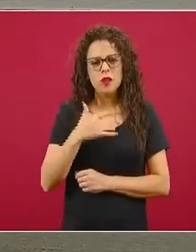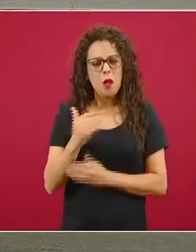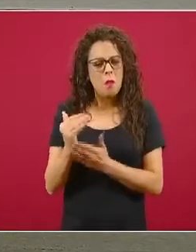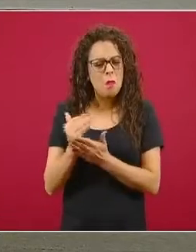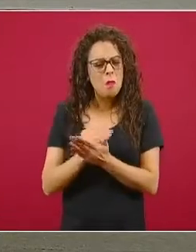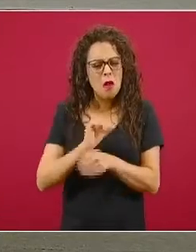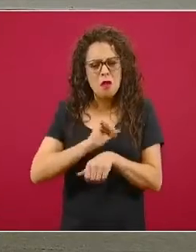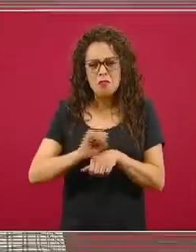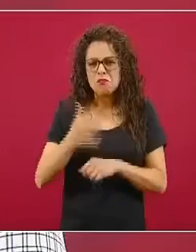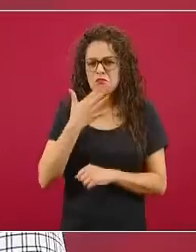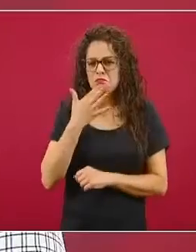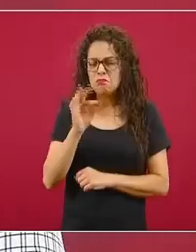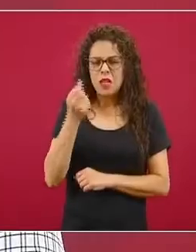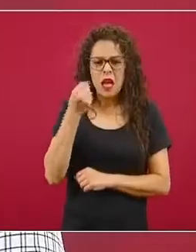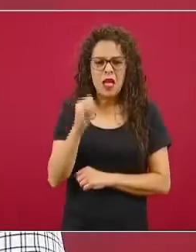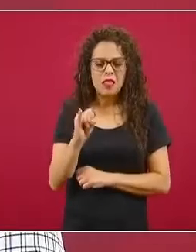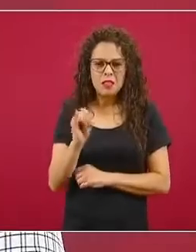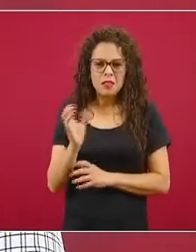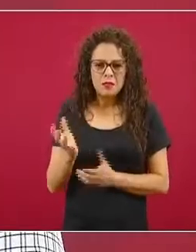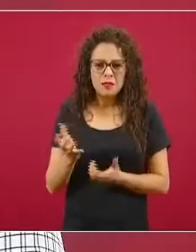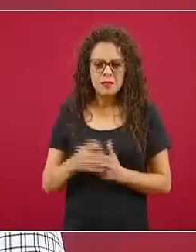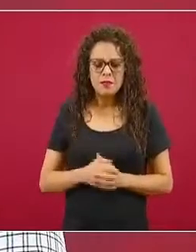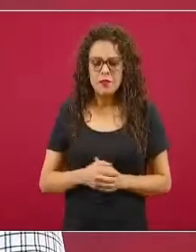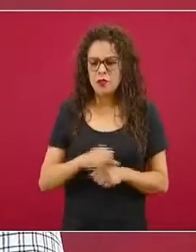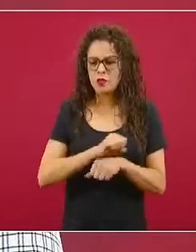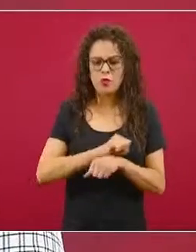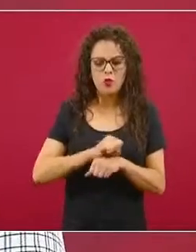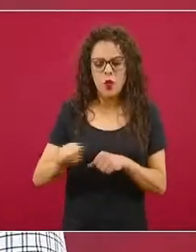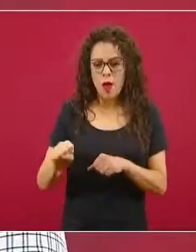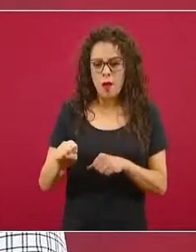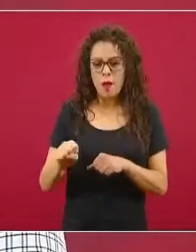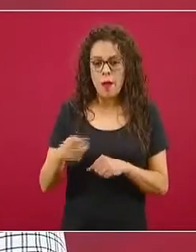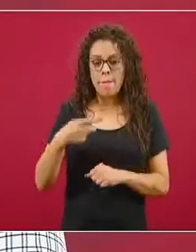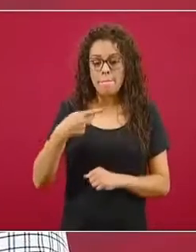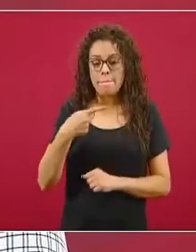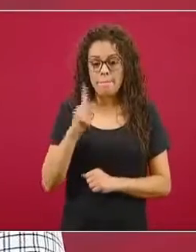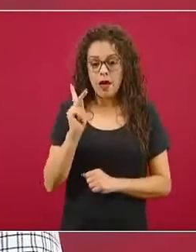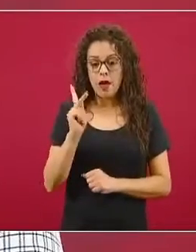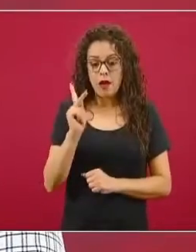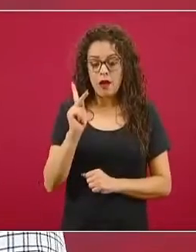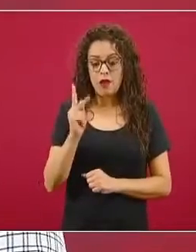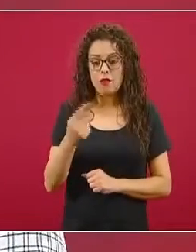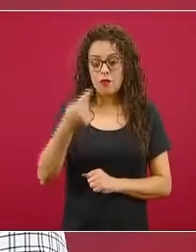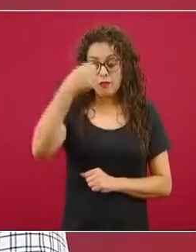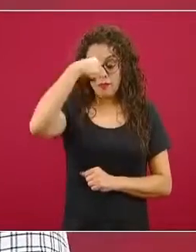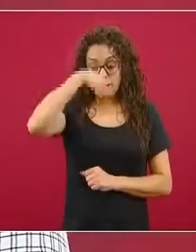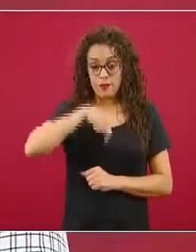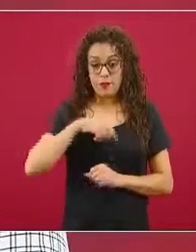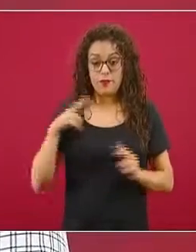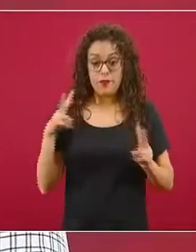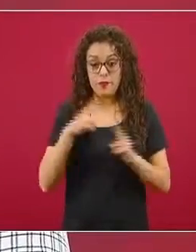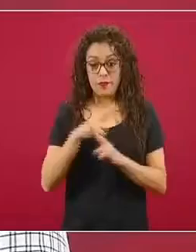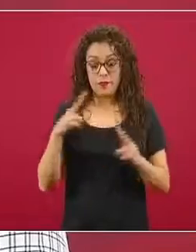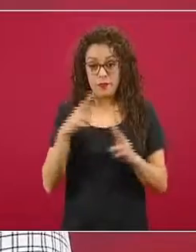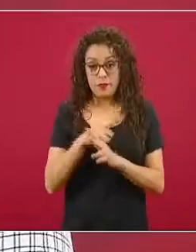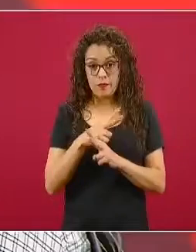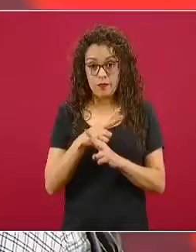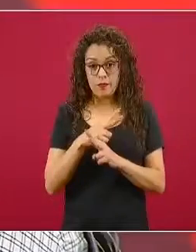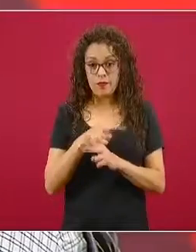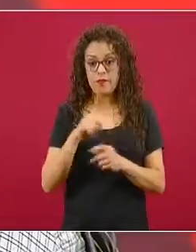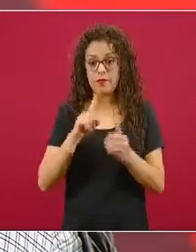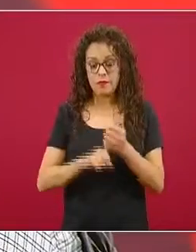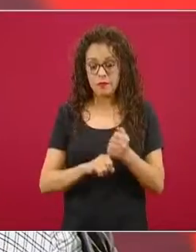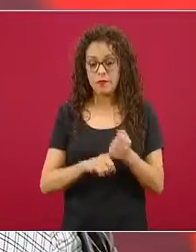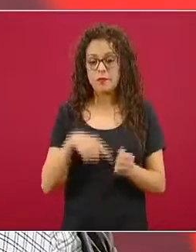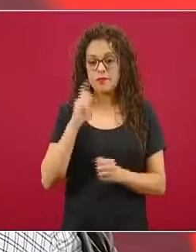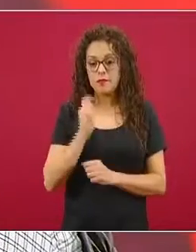probablemente casi en la enfermedad leve, la afectación ser más en las vías respiratorias superiores, por lo tanto la